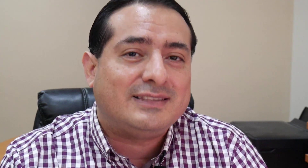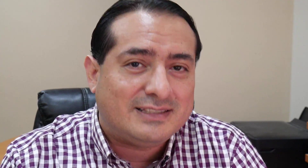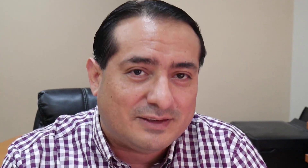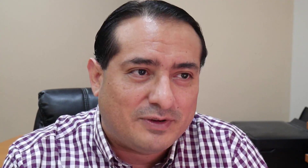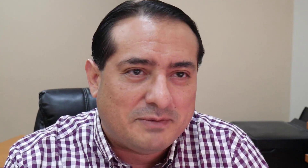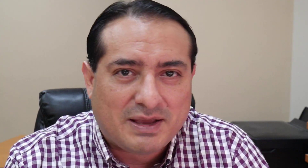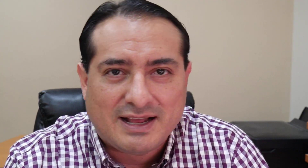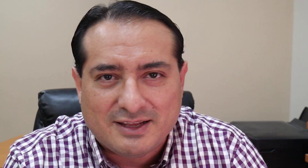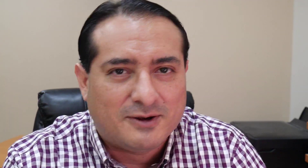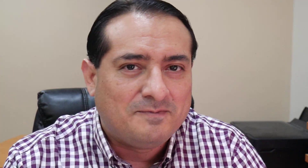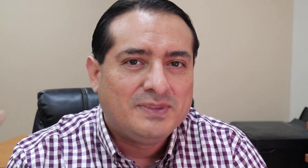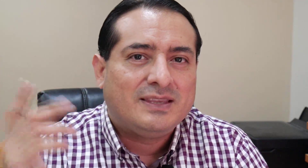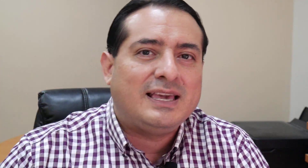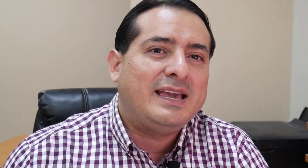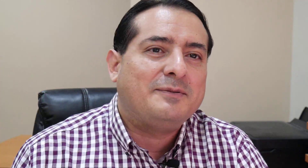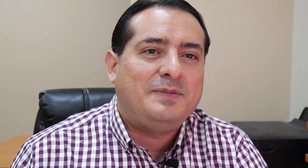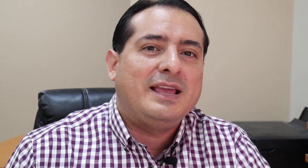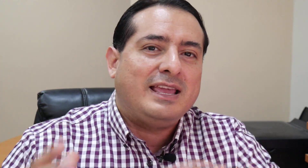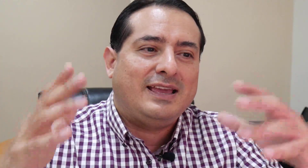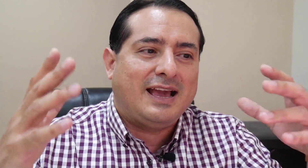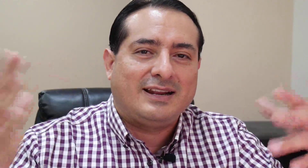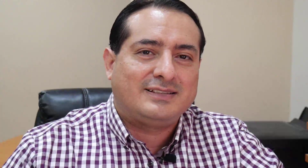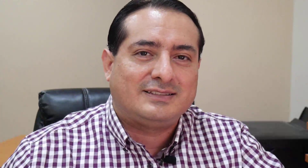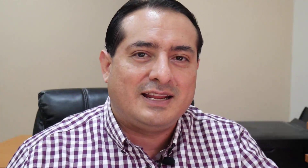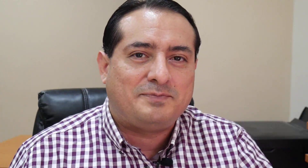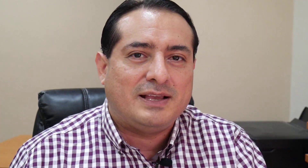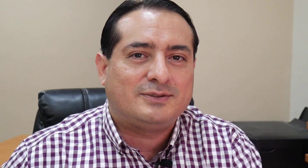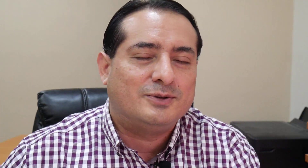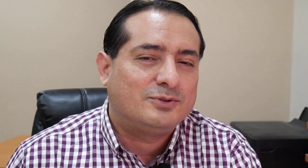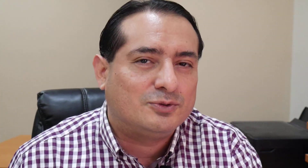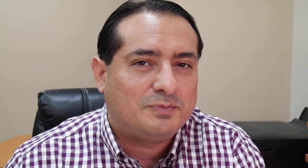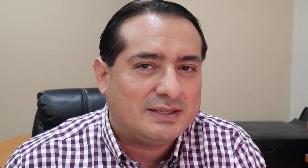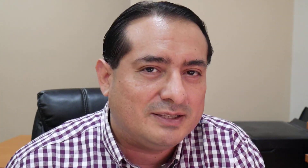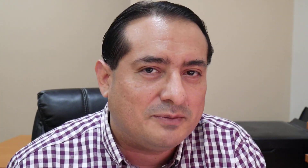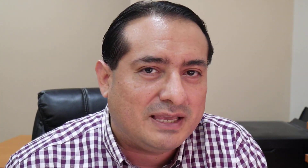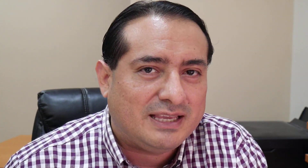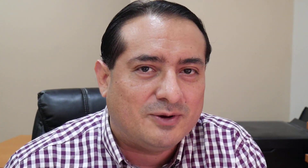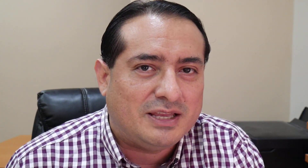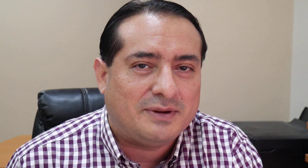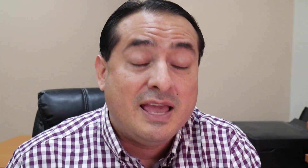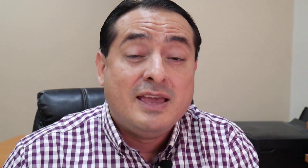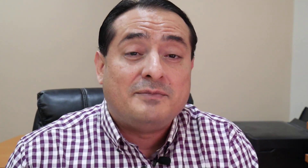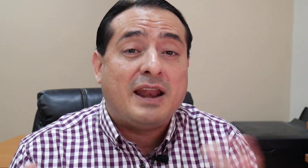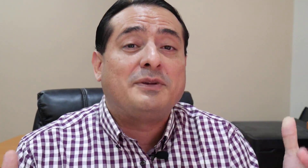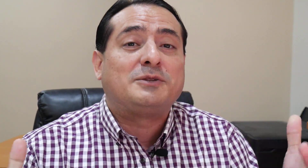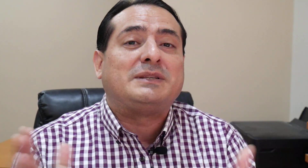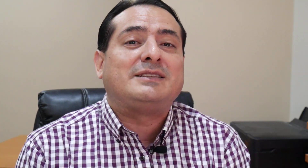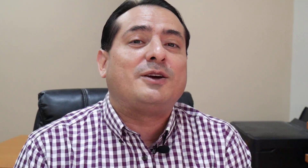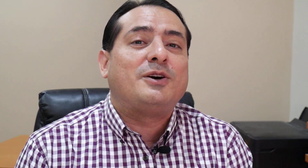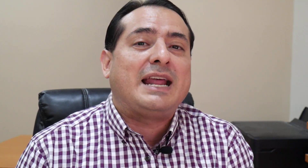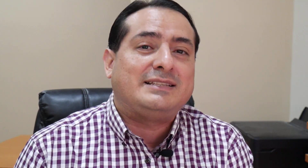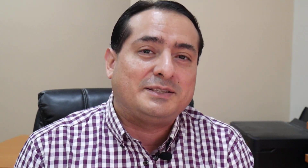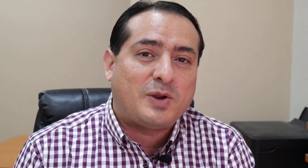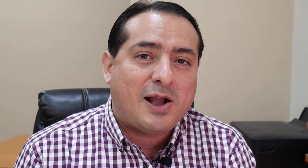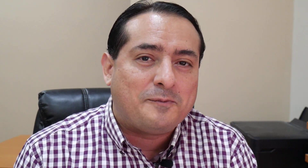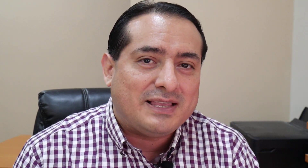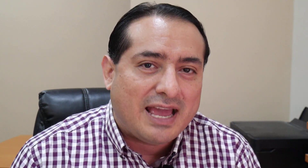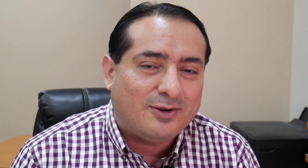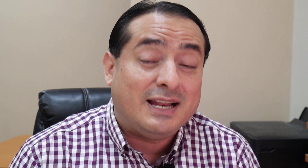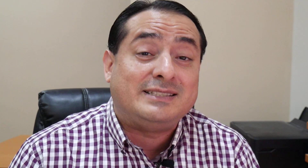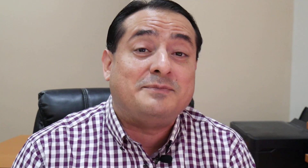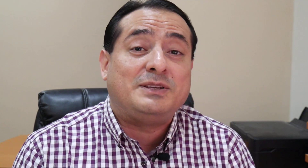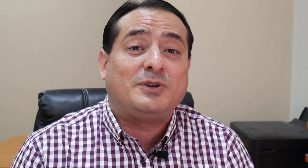dice felipe calderón que viene a rescatar el país con su partido méxico libre bien amigo entonces todo gracias por